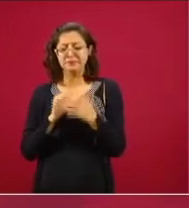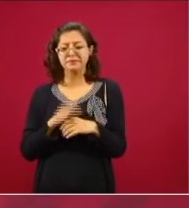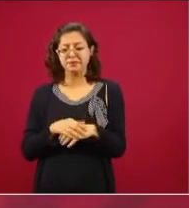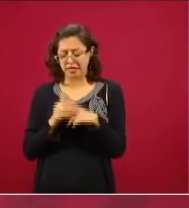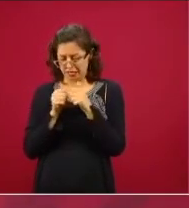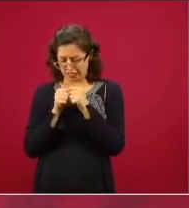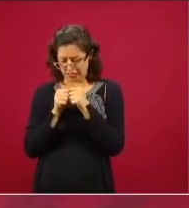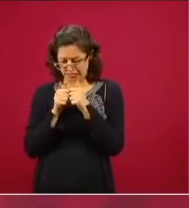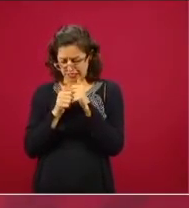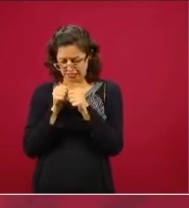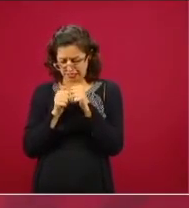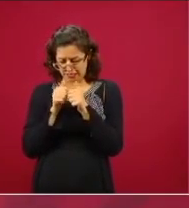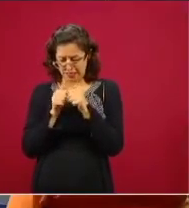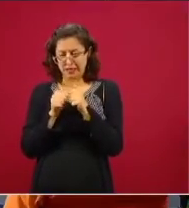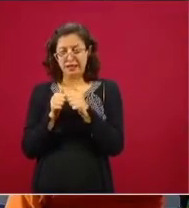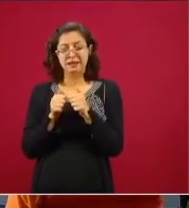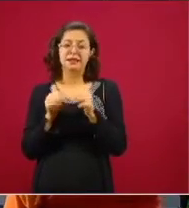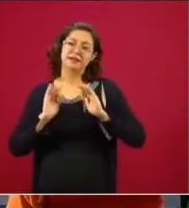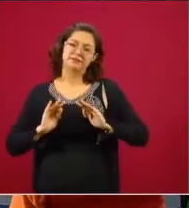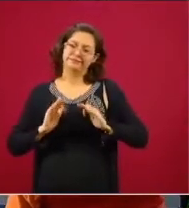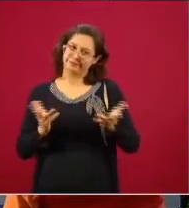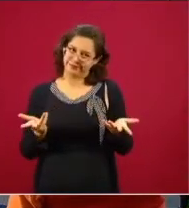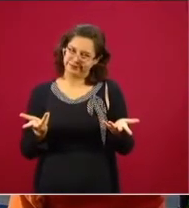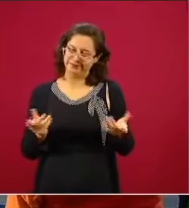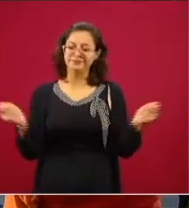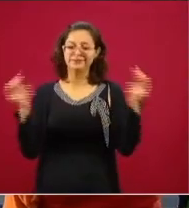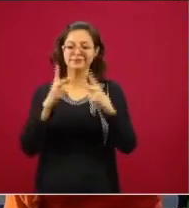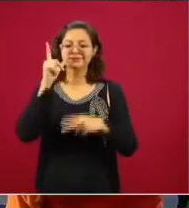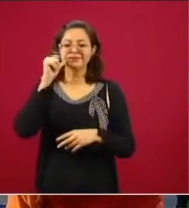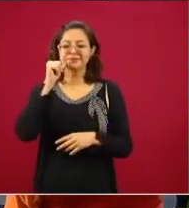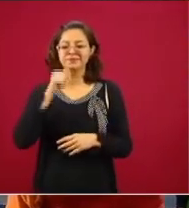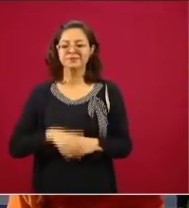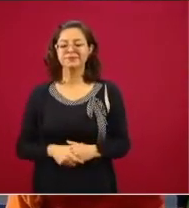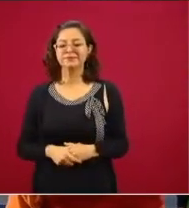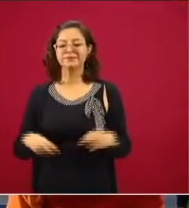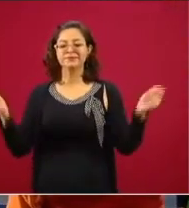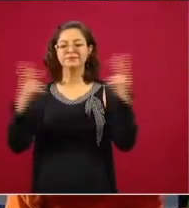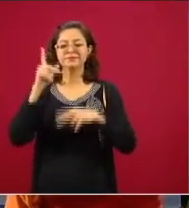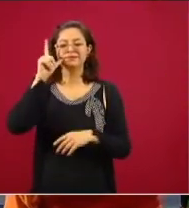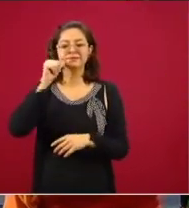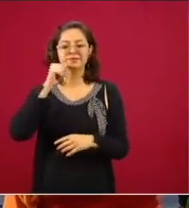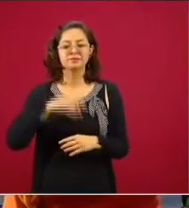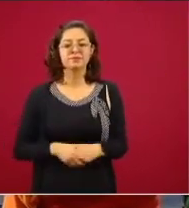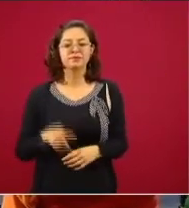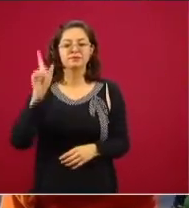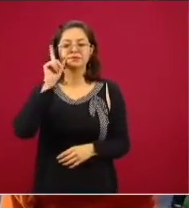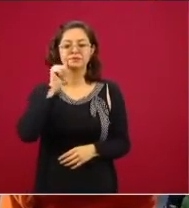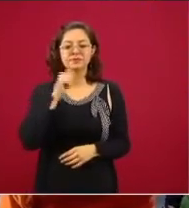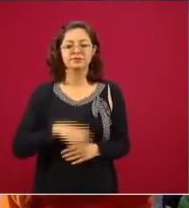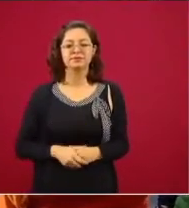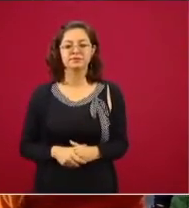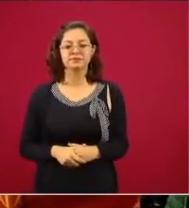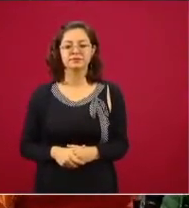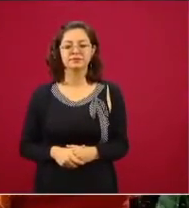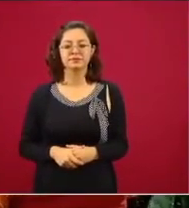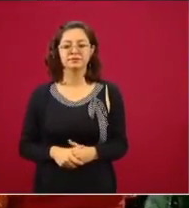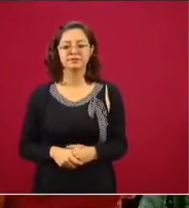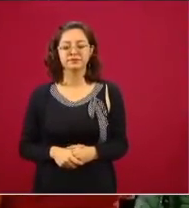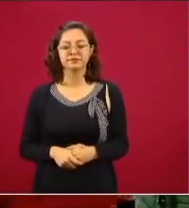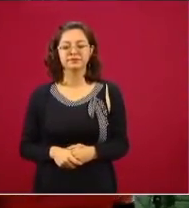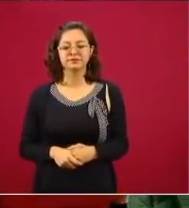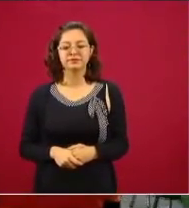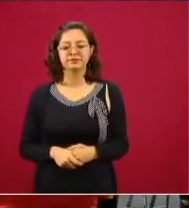el aparato. Bueno, nos vemos mañana. Mañana. Tú vas.